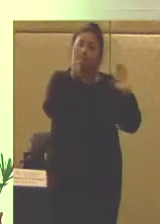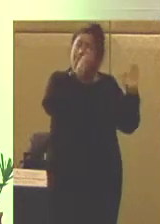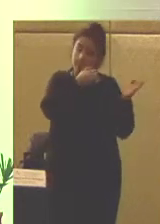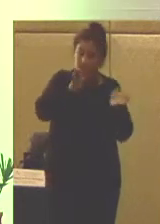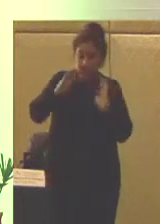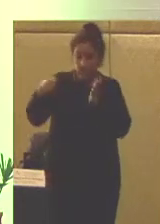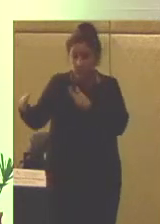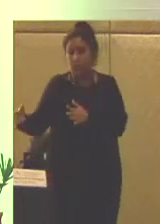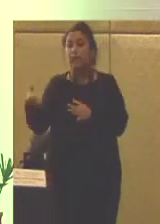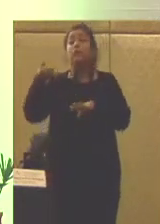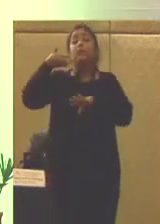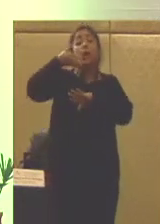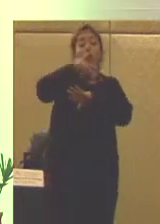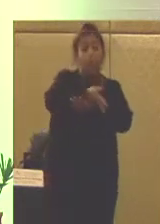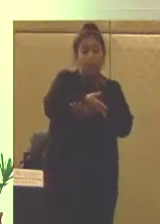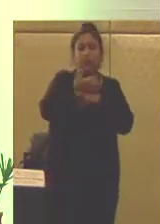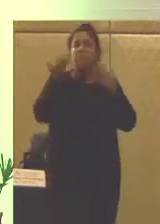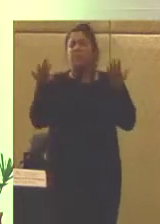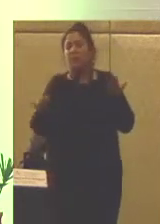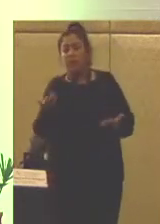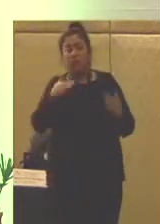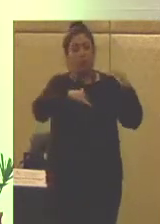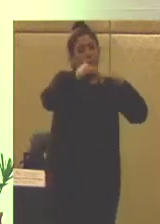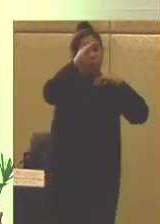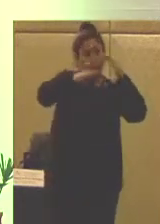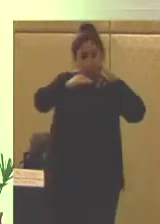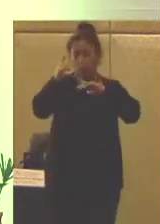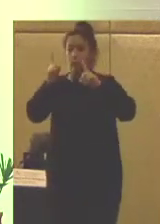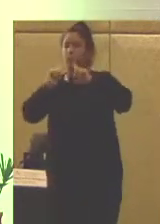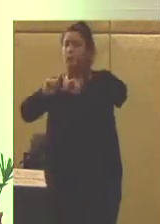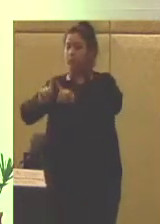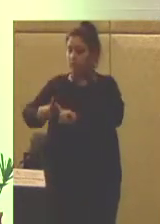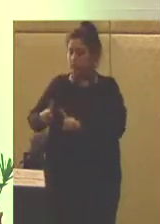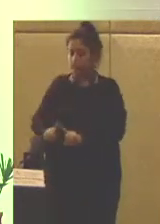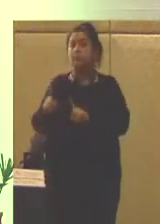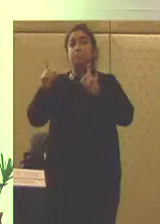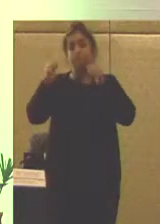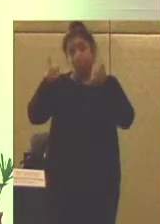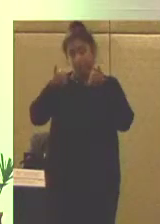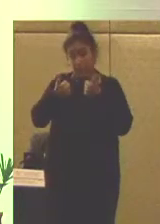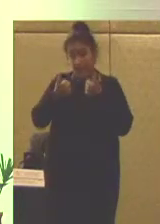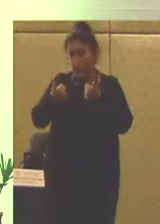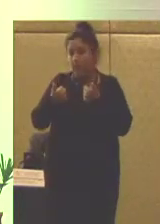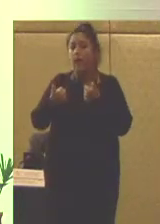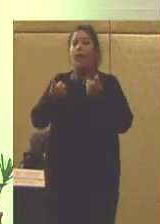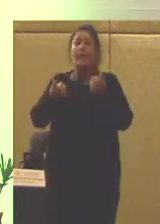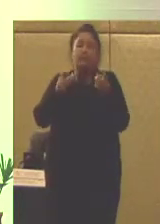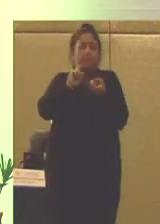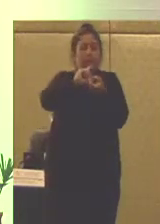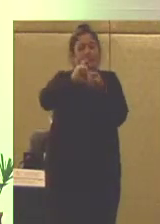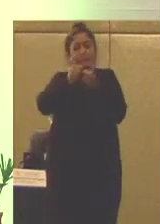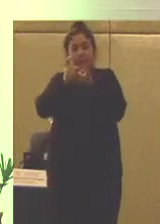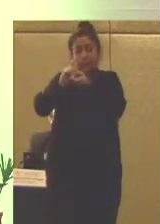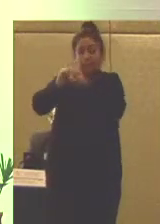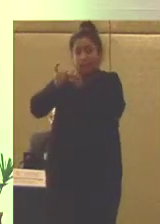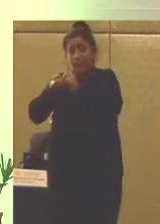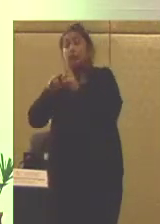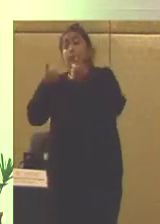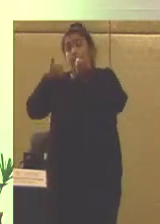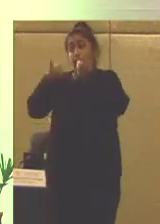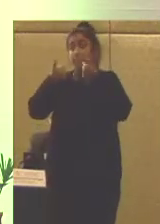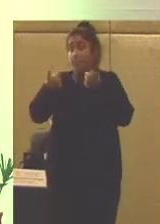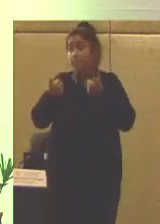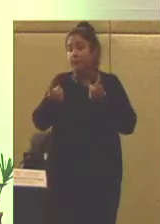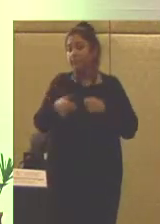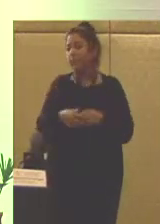la infraestructura y con esto hacer frente de una mejor manera ante la ocurrencia de nuevos eventos. En ese caso, de manera concreta, les voy a